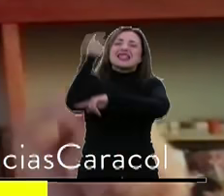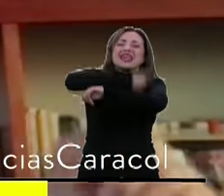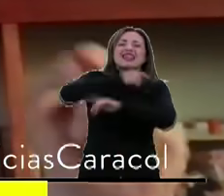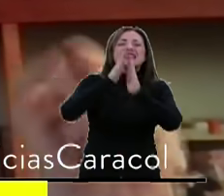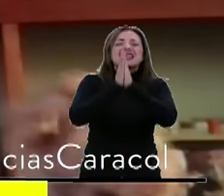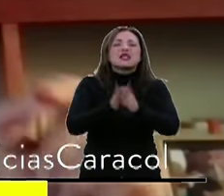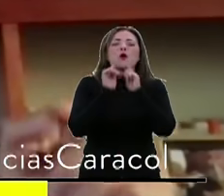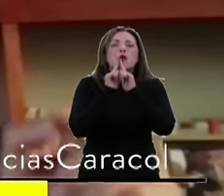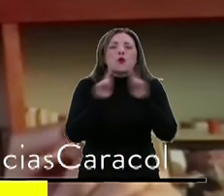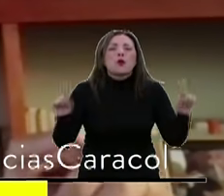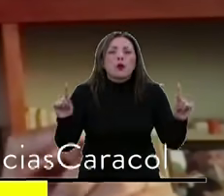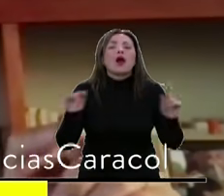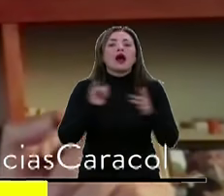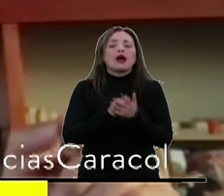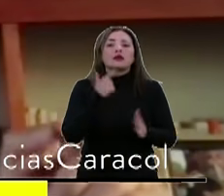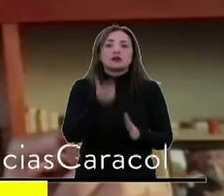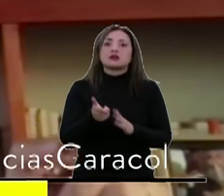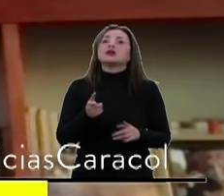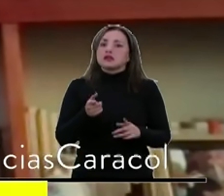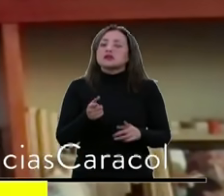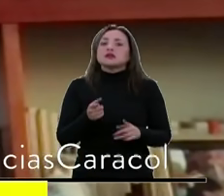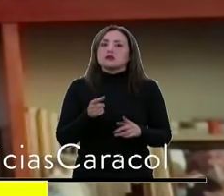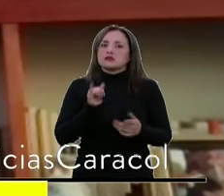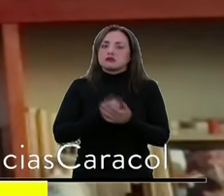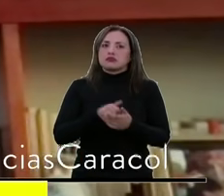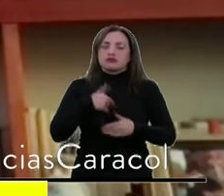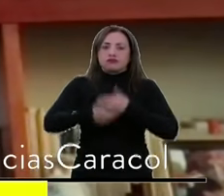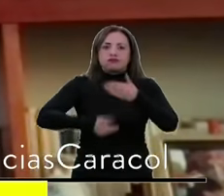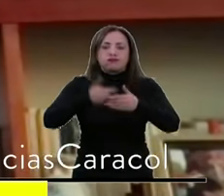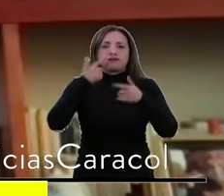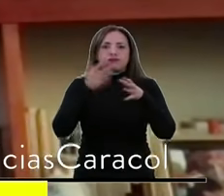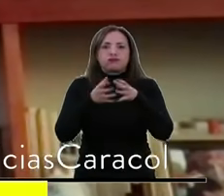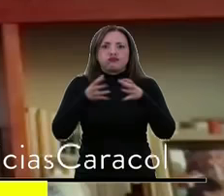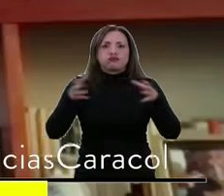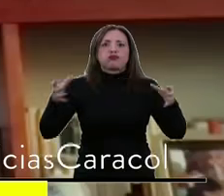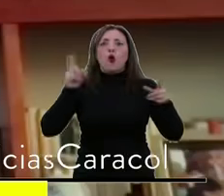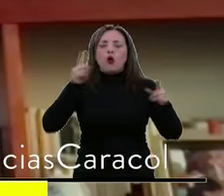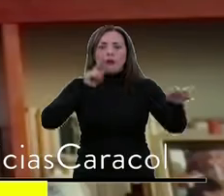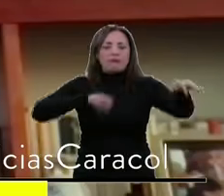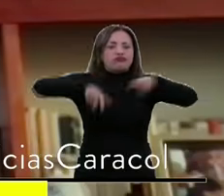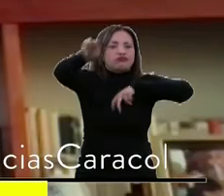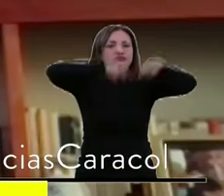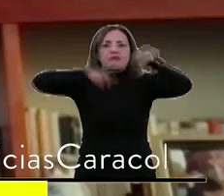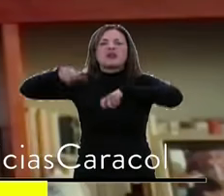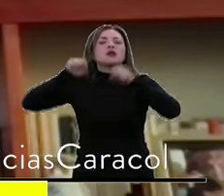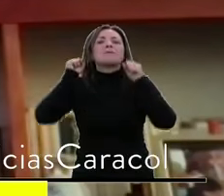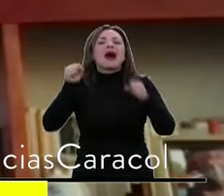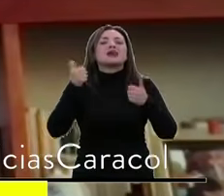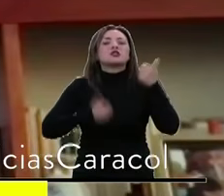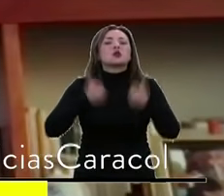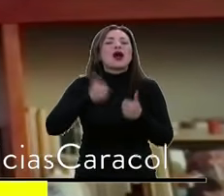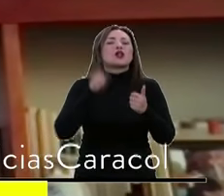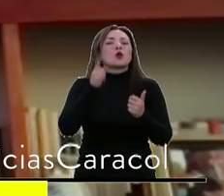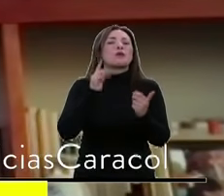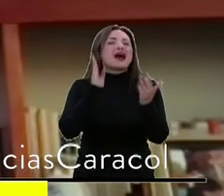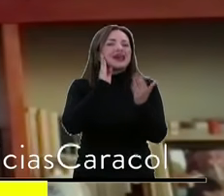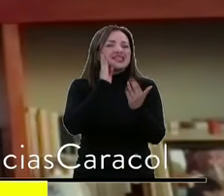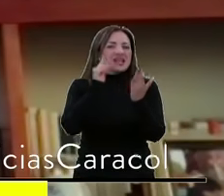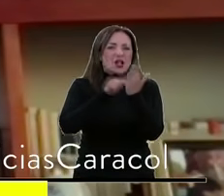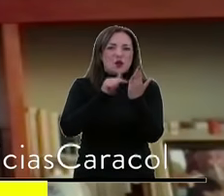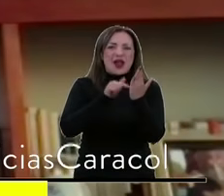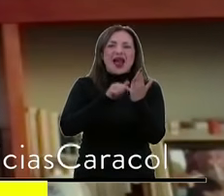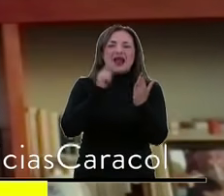un incremento muy importante del índice de movilidad que medimos básicamente con los celulares de las personas la señal de las